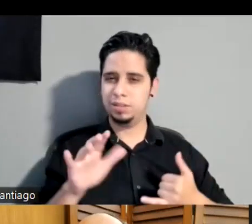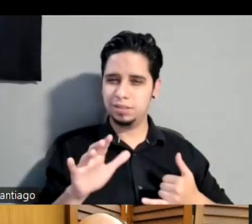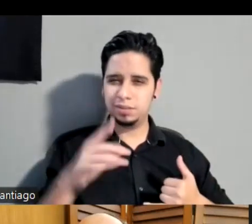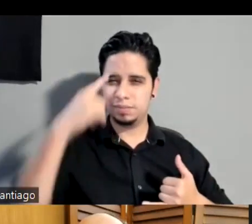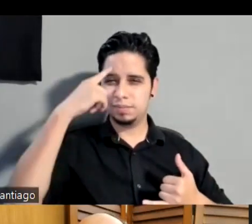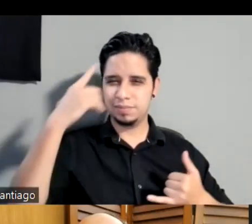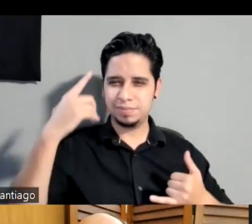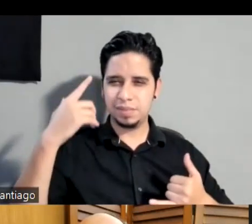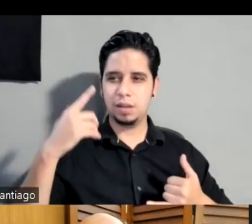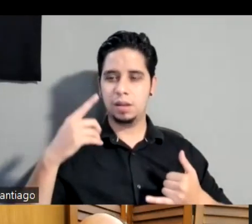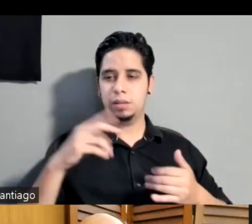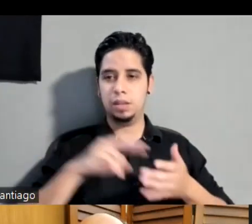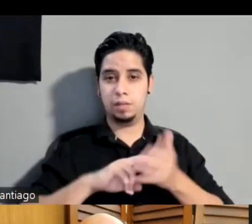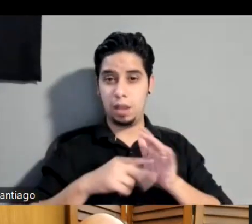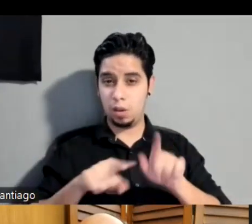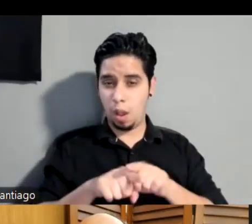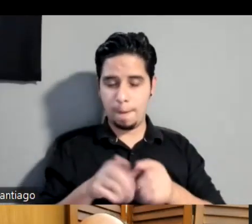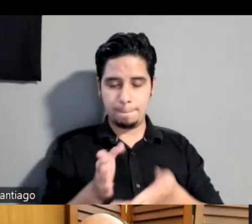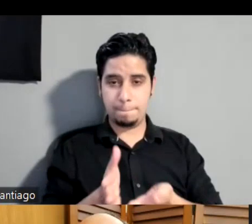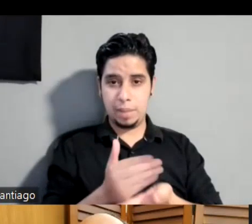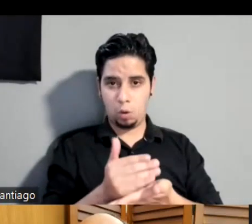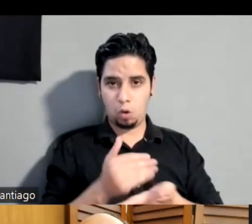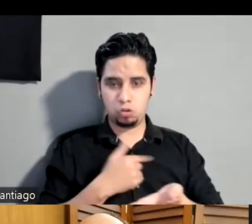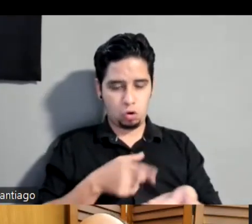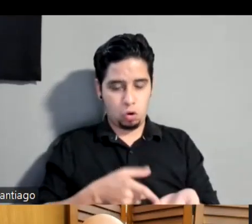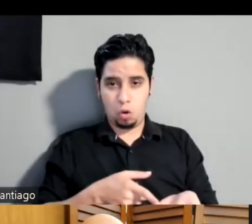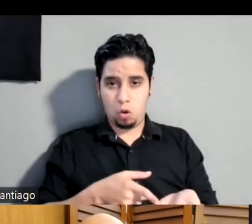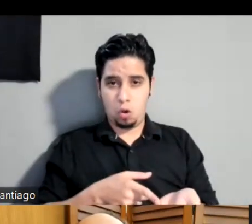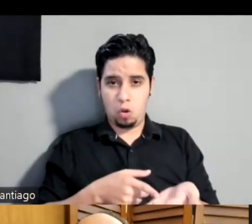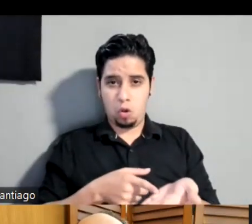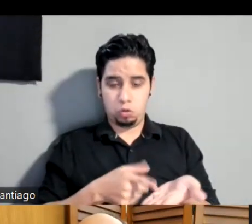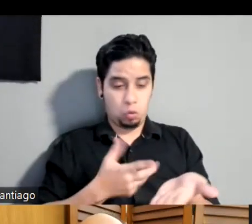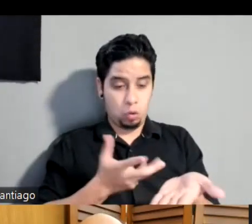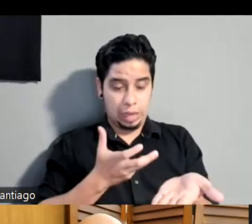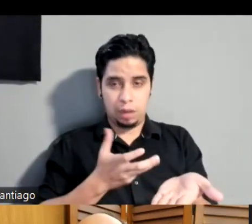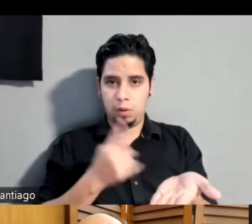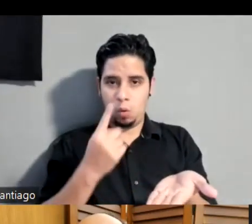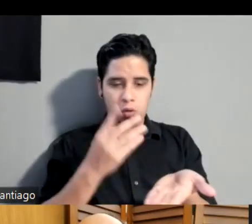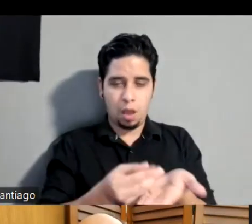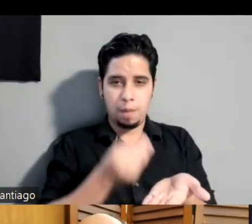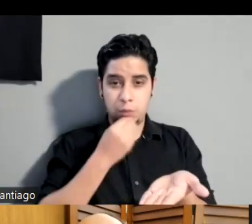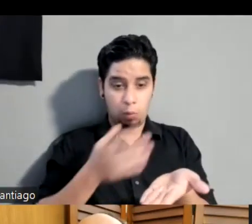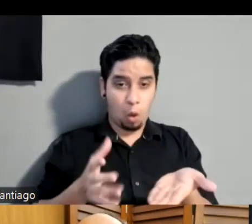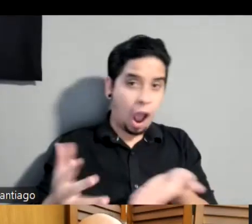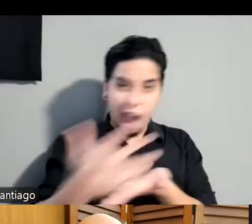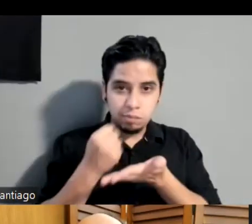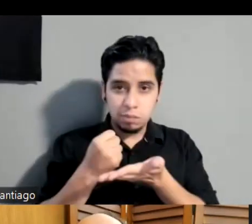por más antojo que tú tengas de comértelo, no te lo puedes comer si no lo cocinas. Y si lo cocinas, lo tienes que cocinar completo y tarda una hora. No te lo puedes comer